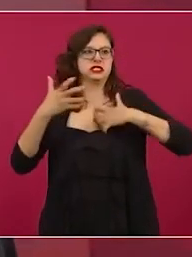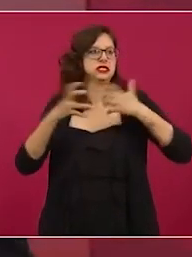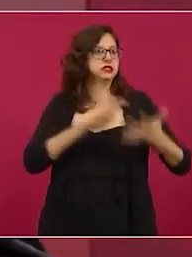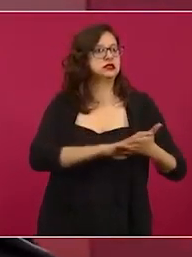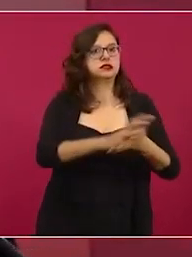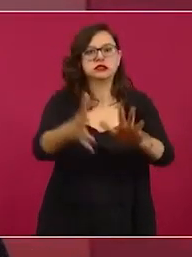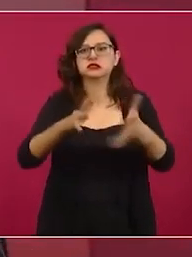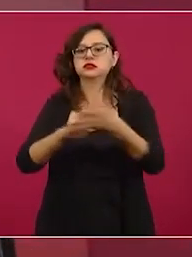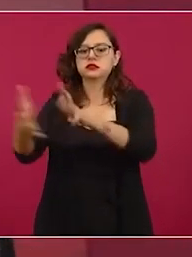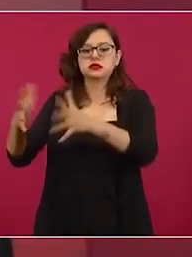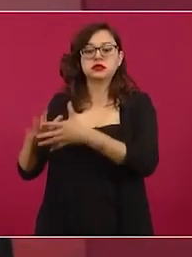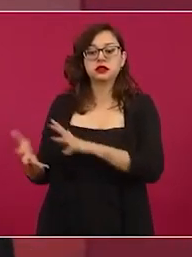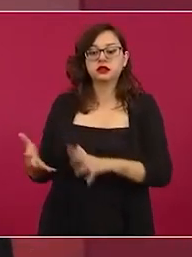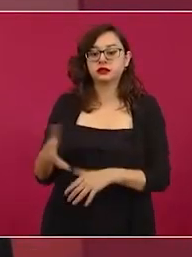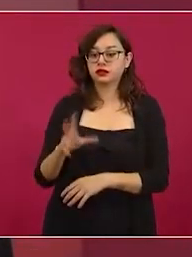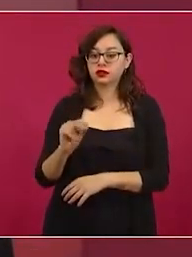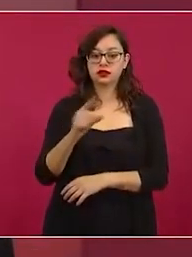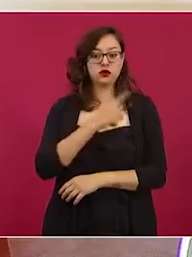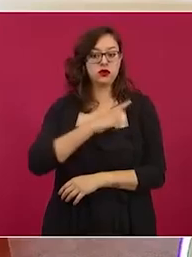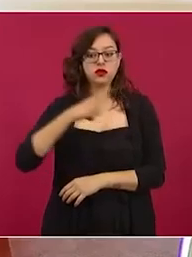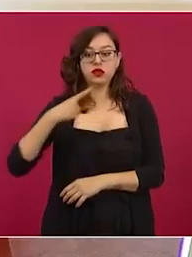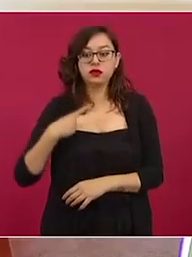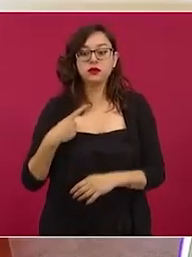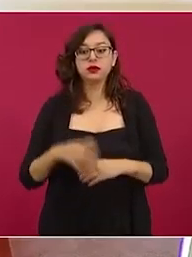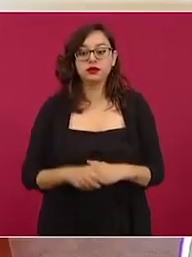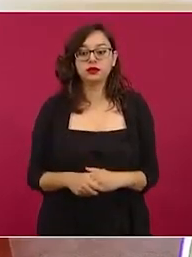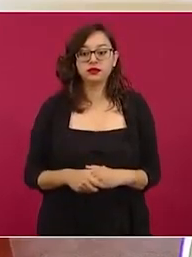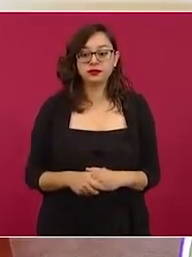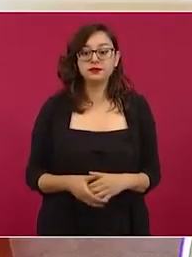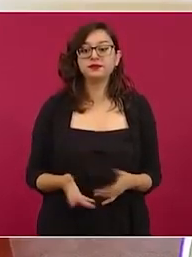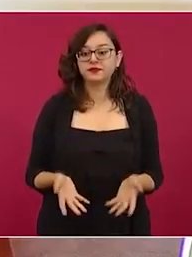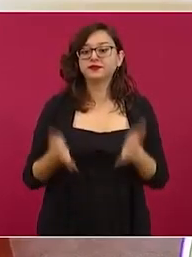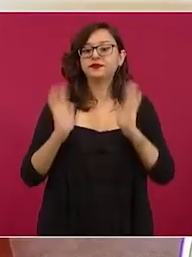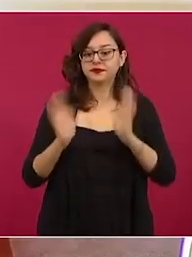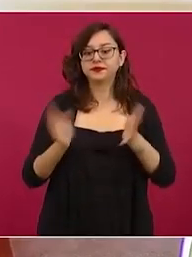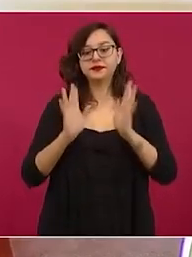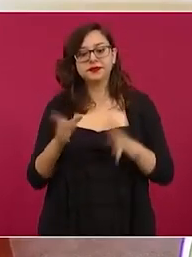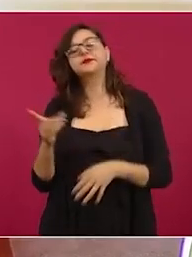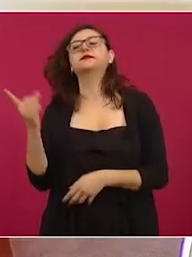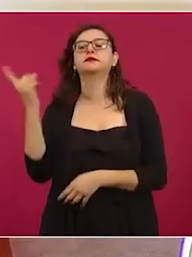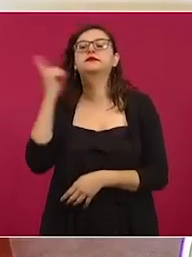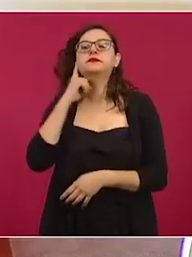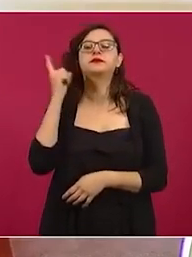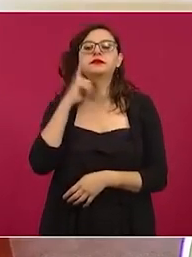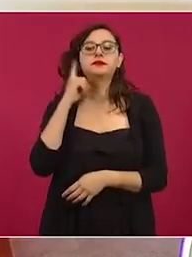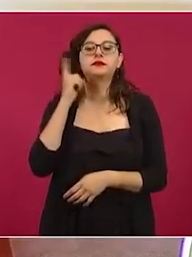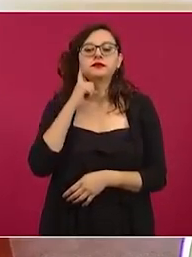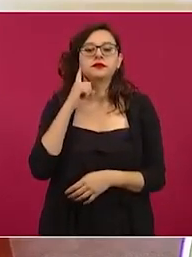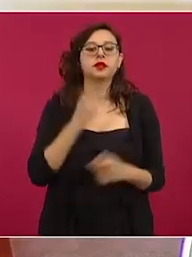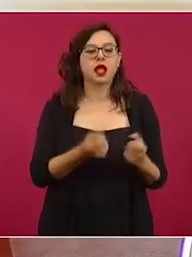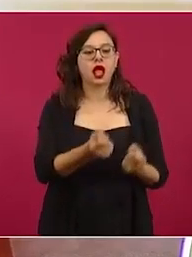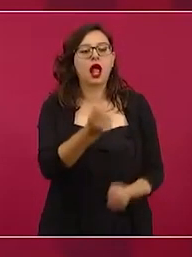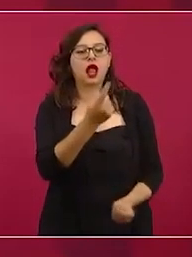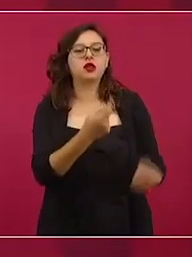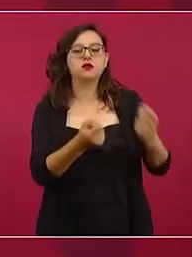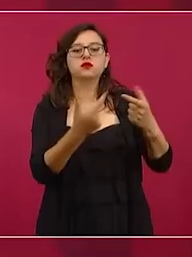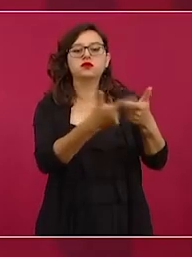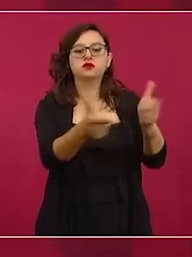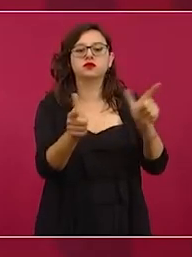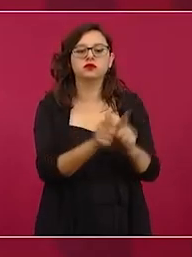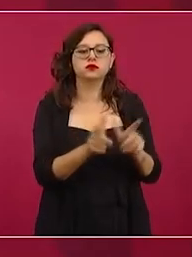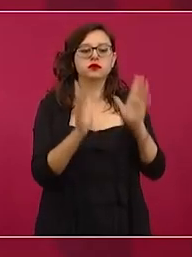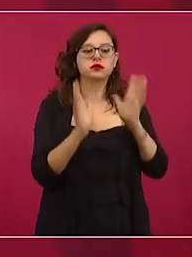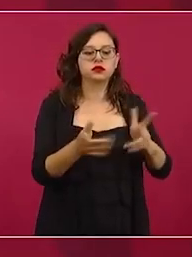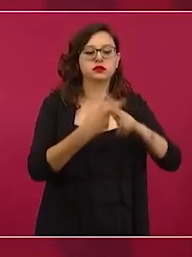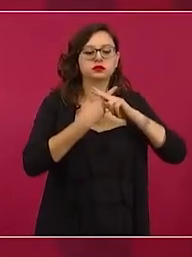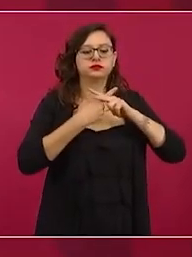porque tenemos información de que se están preparando con marros,